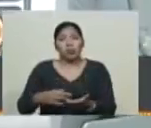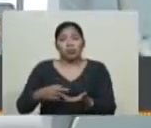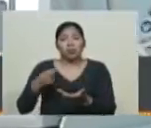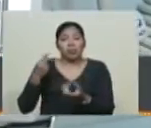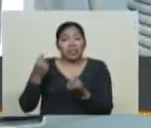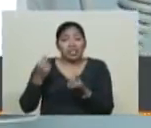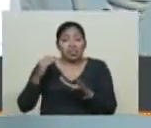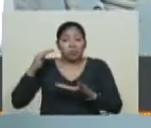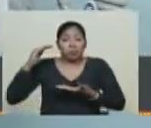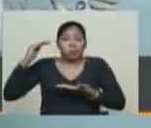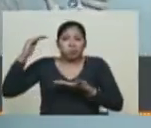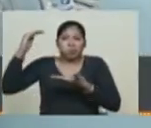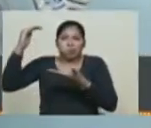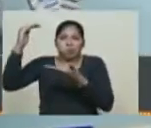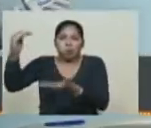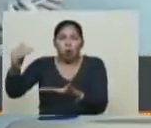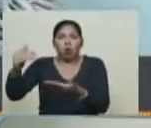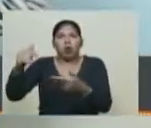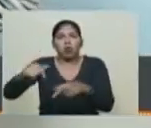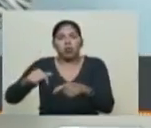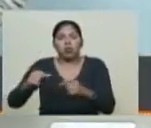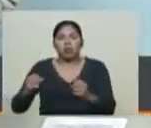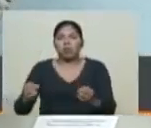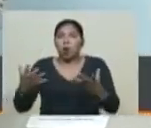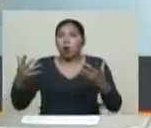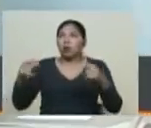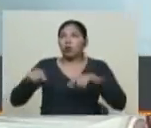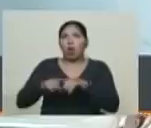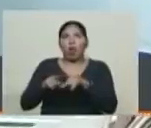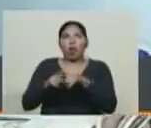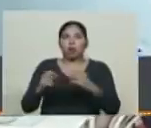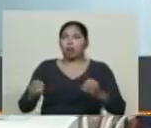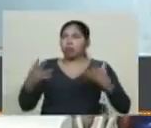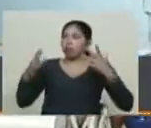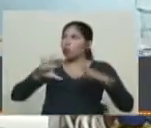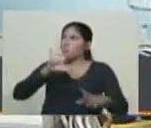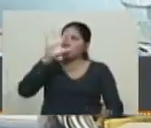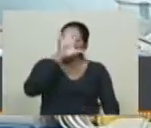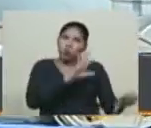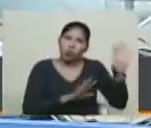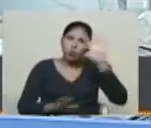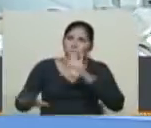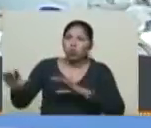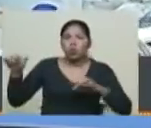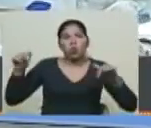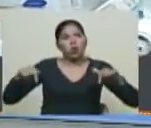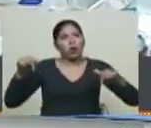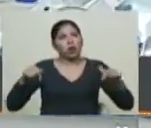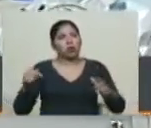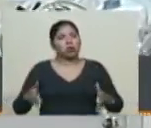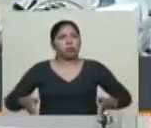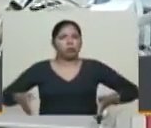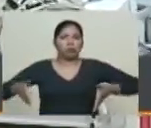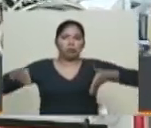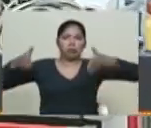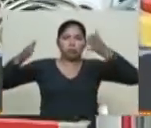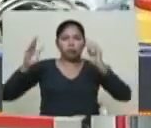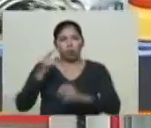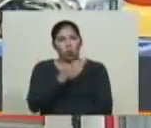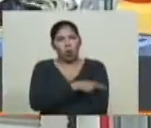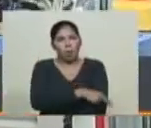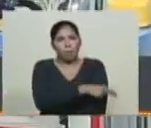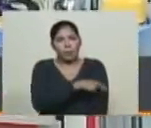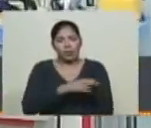logrado en este hospital. Este es un hospital que está de fiesta, el estado Vargas está de fiesta con esta inauguración. Tenemos